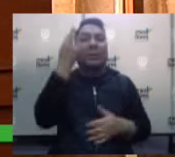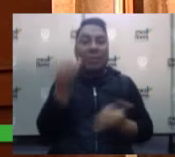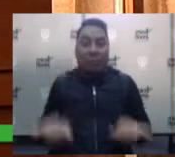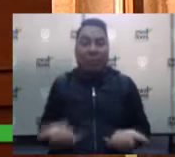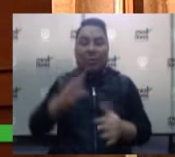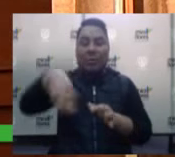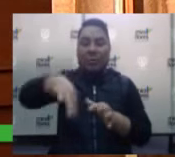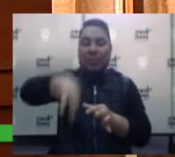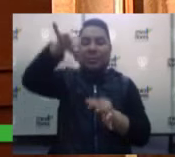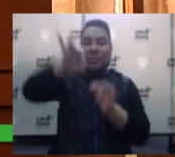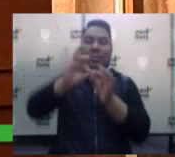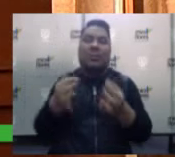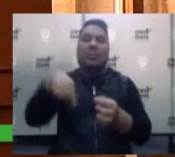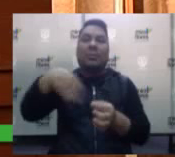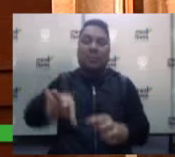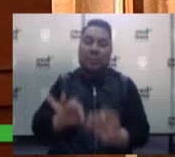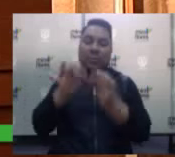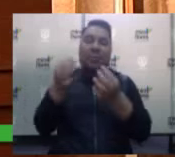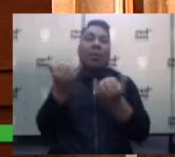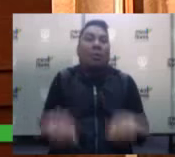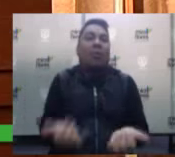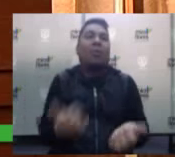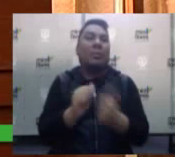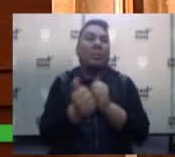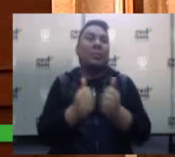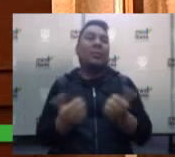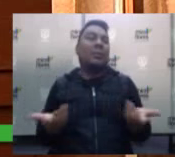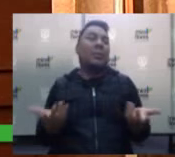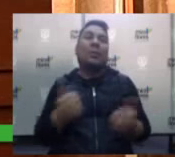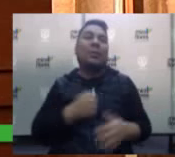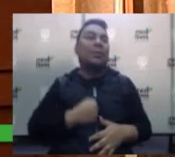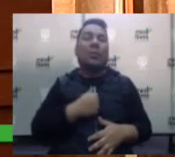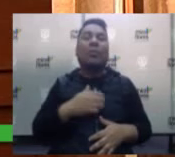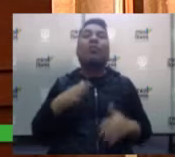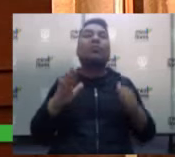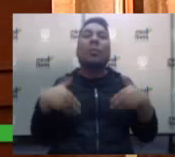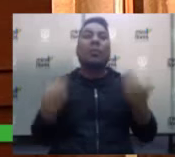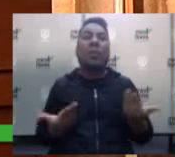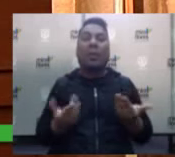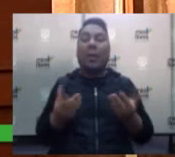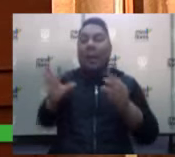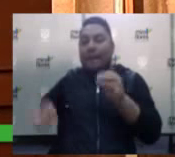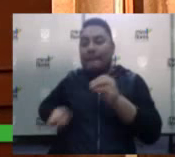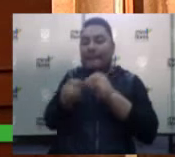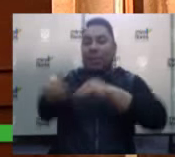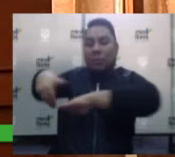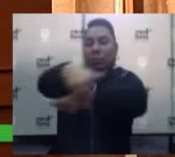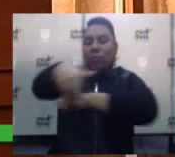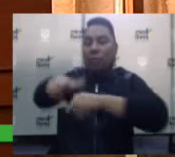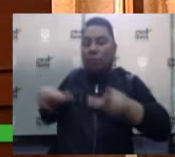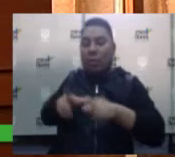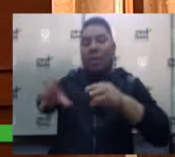las 94 y por grupos. Lastimamente, obviamente no podrían